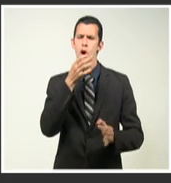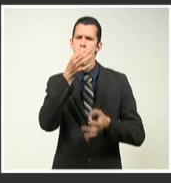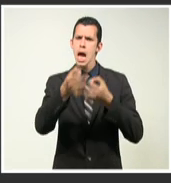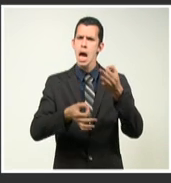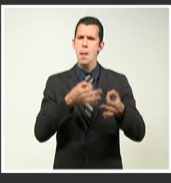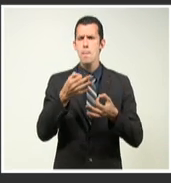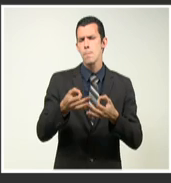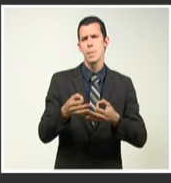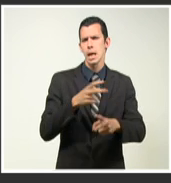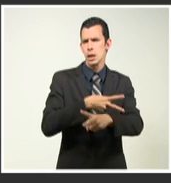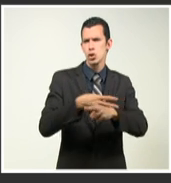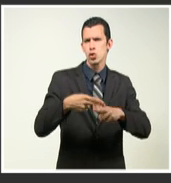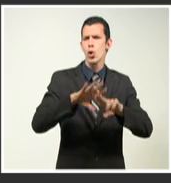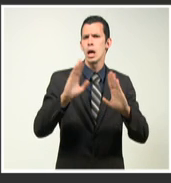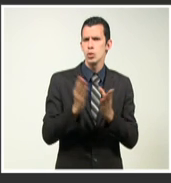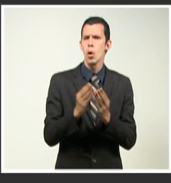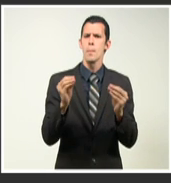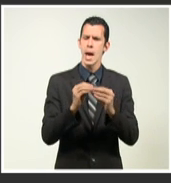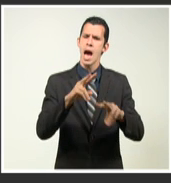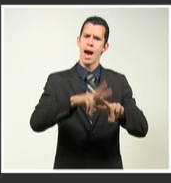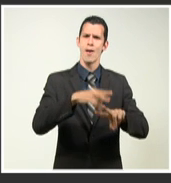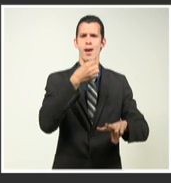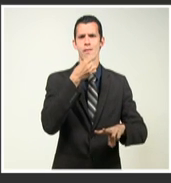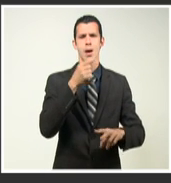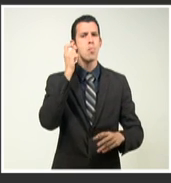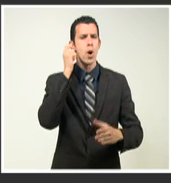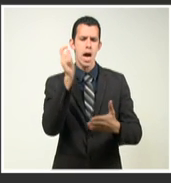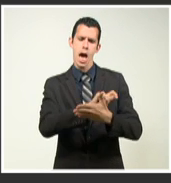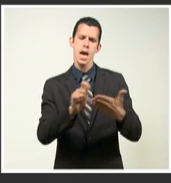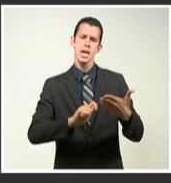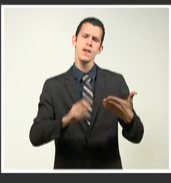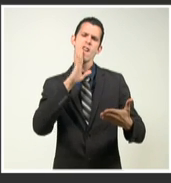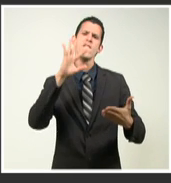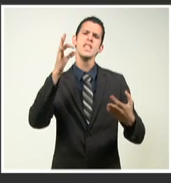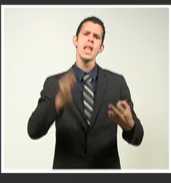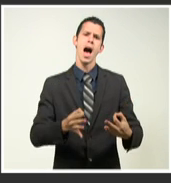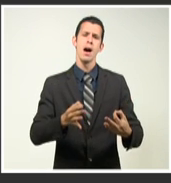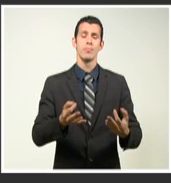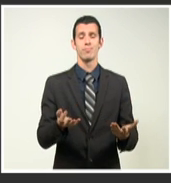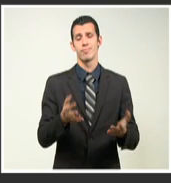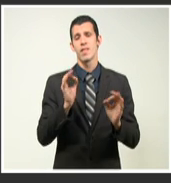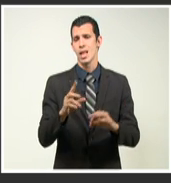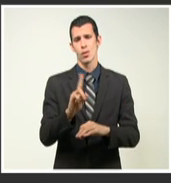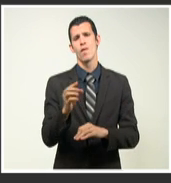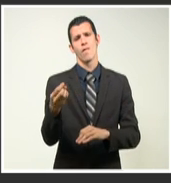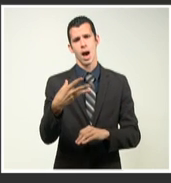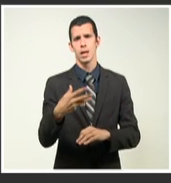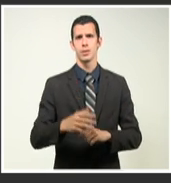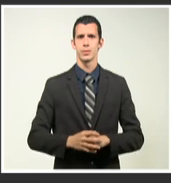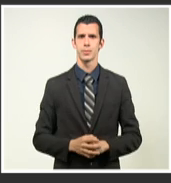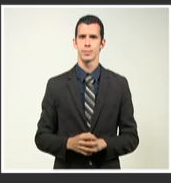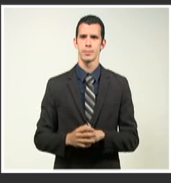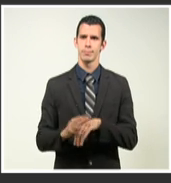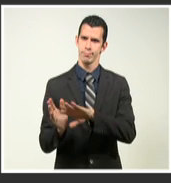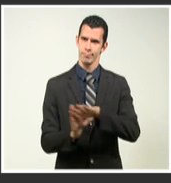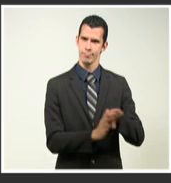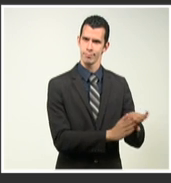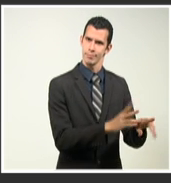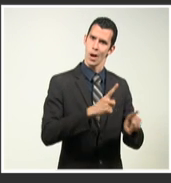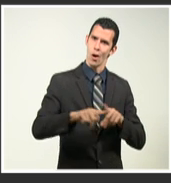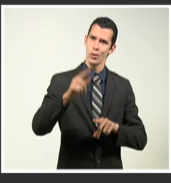que están asociados a San Isidro y a los jóvenes en el Ministerio de Cultura. Otro ejemplo, Eliezer Ávila, joven